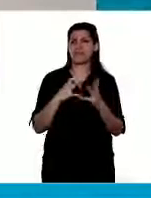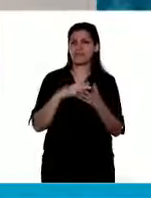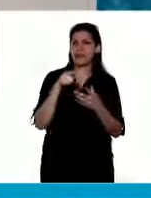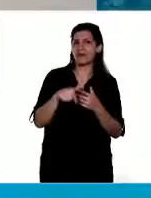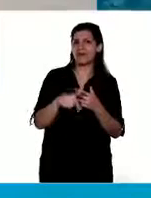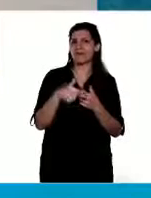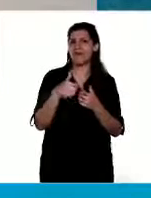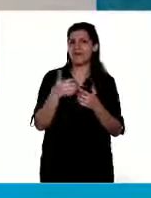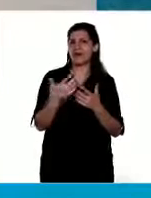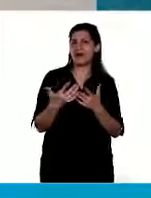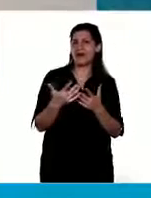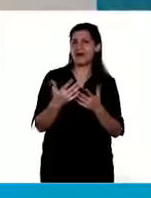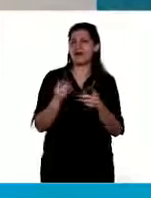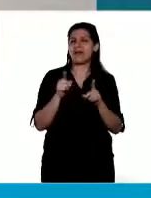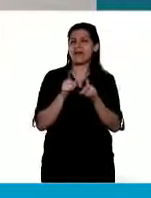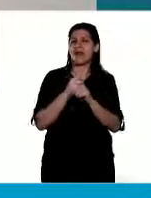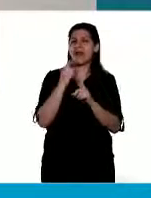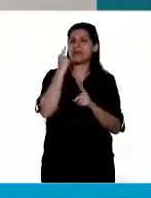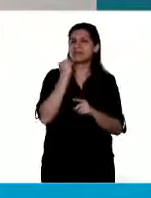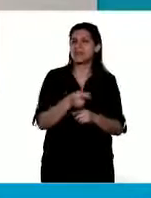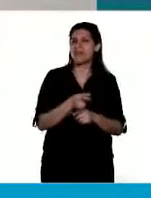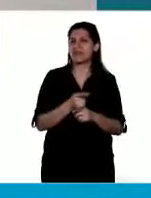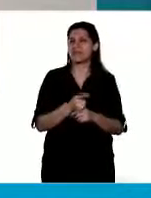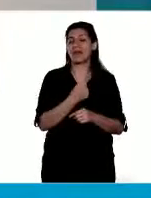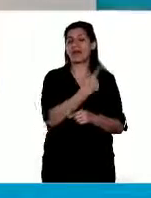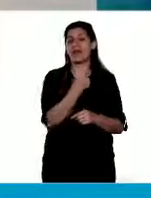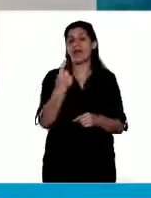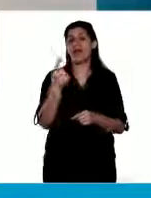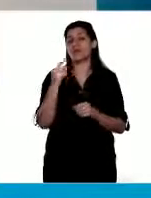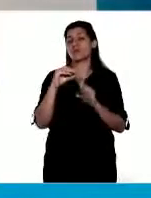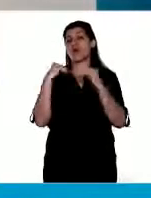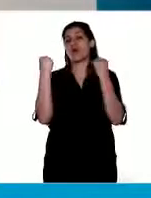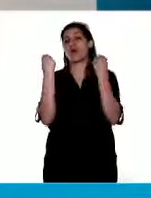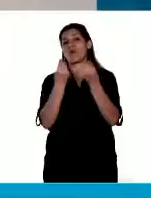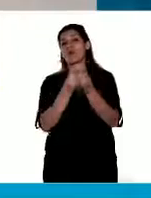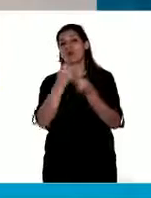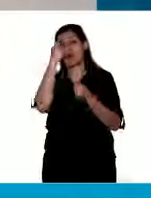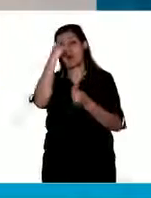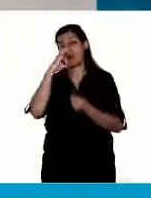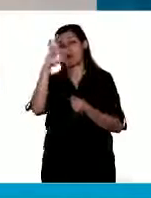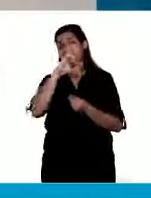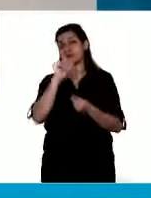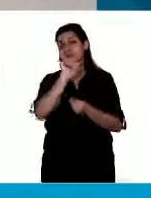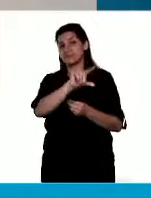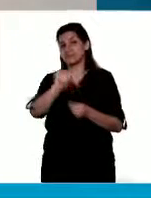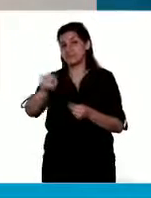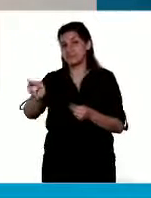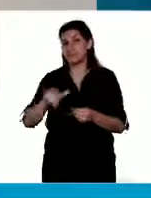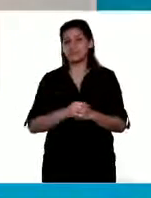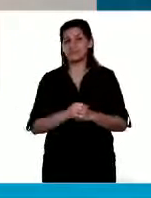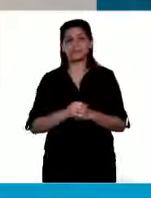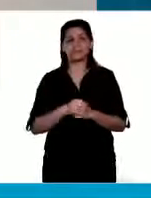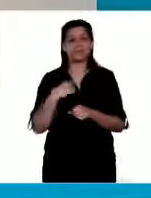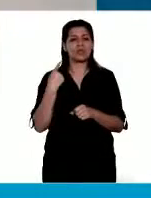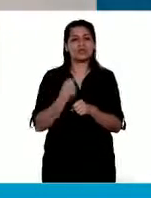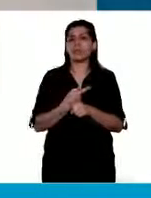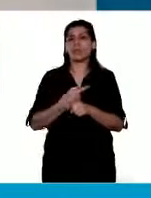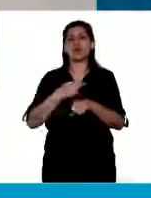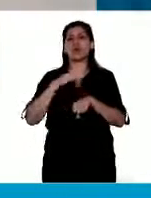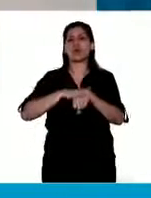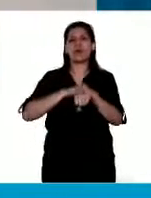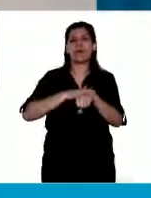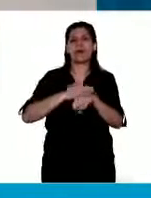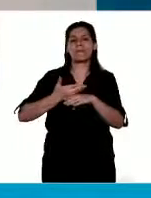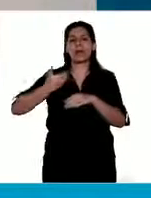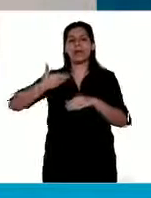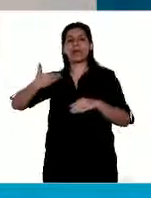Kicillof, la verdad cada uno sacará sus propias conclusiones. Lo que no se puede hacer es culpar sistemáticamente para atrás. Se puede tener una